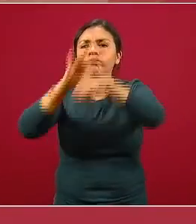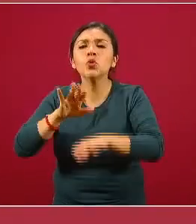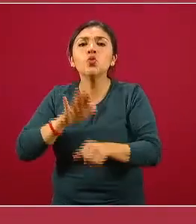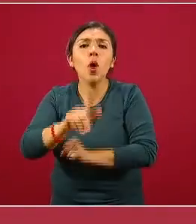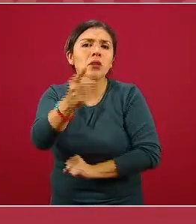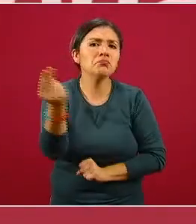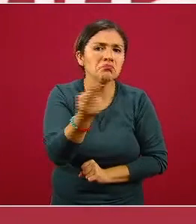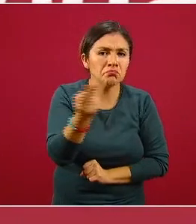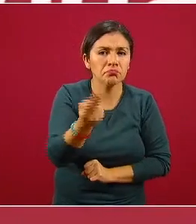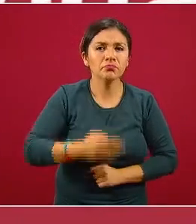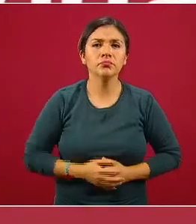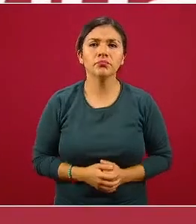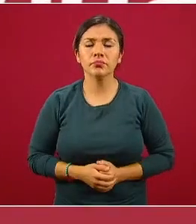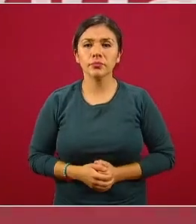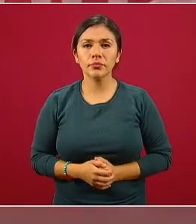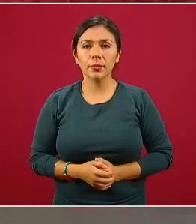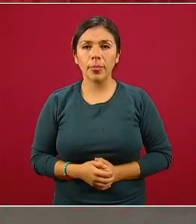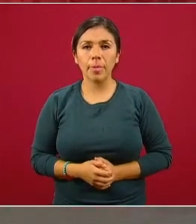necesite.